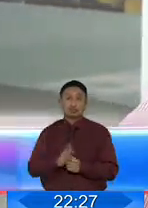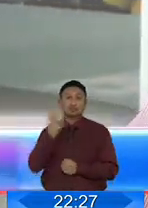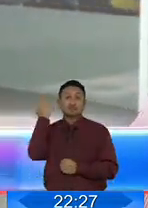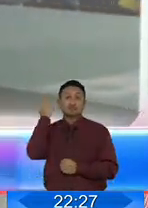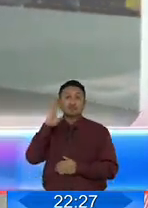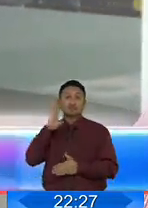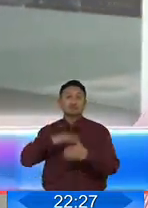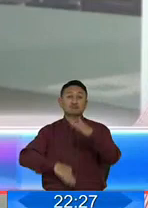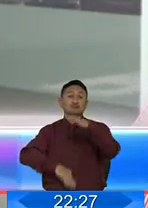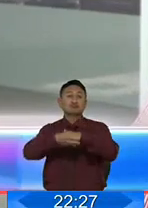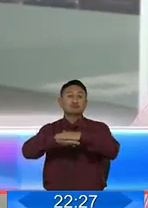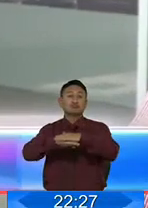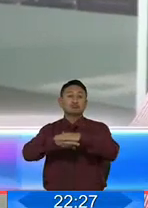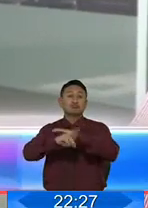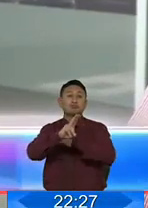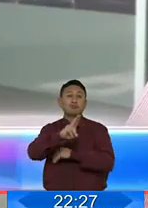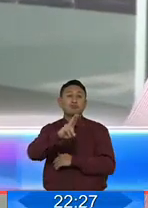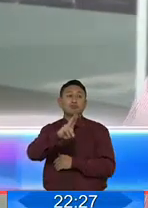el